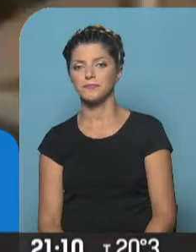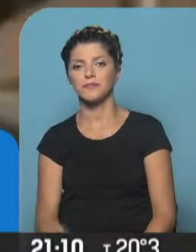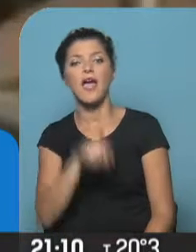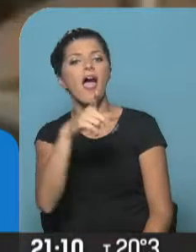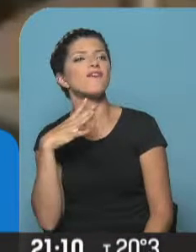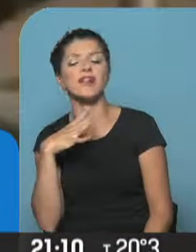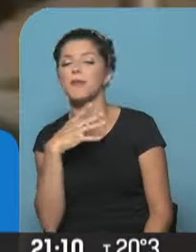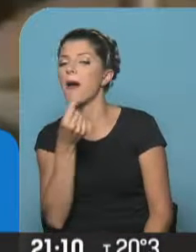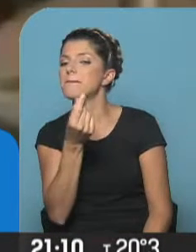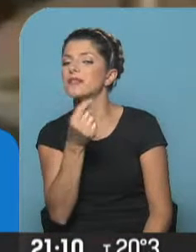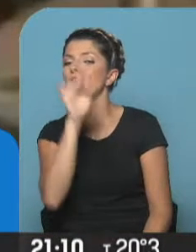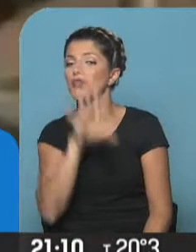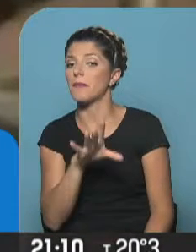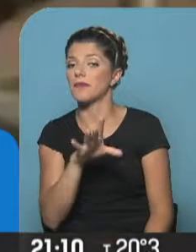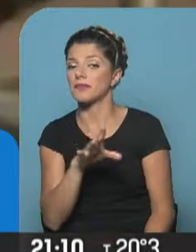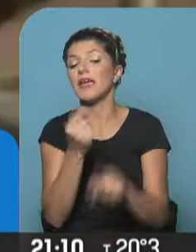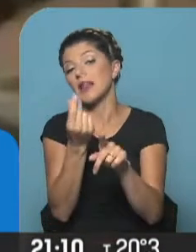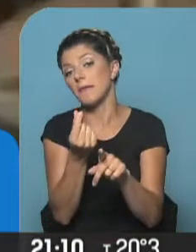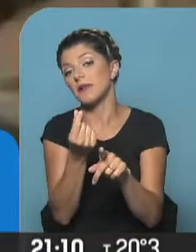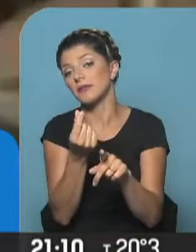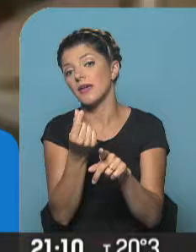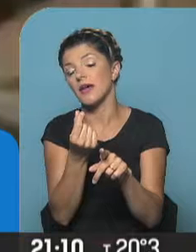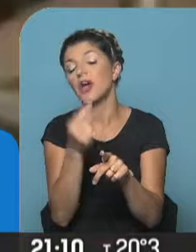plata y la plata se llama raúl